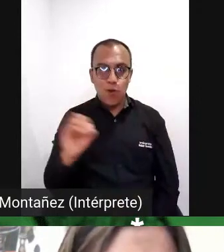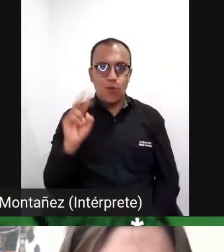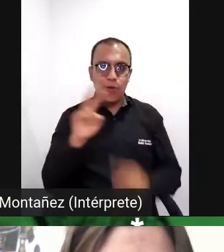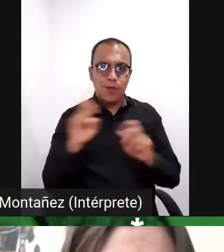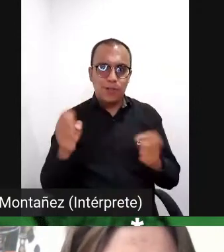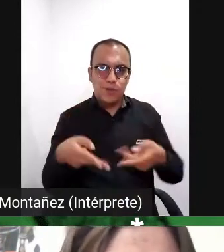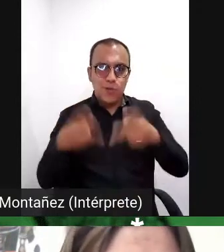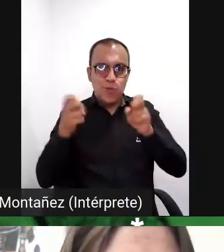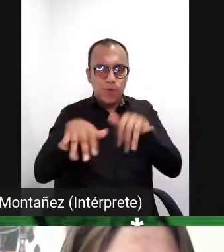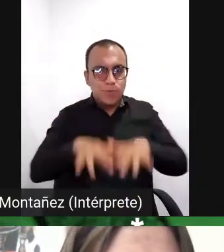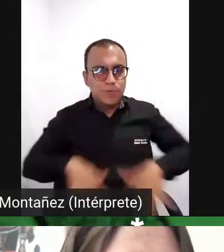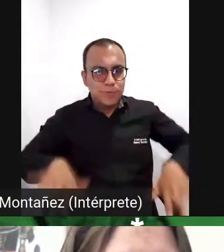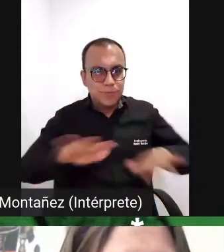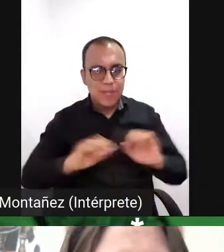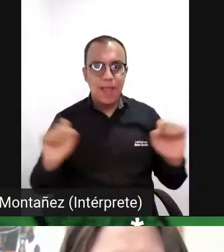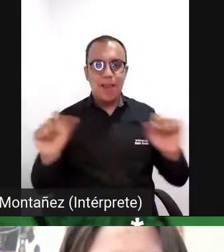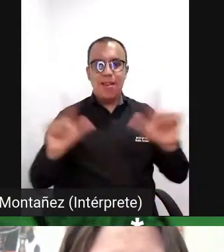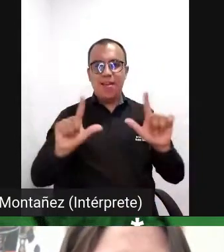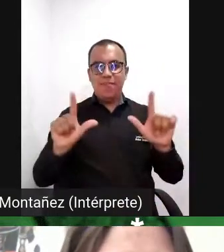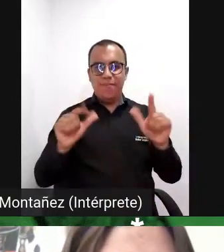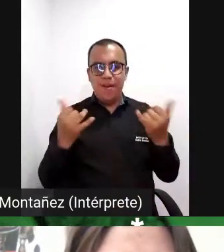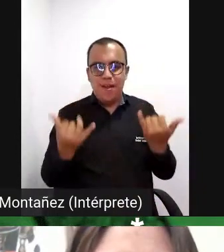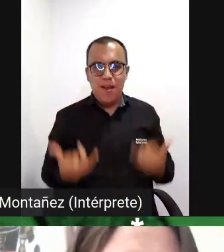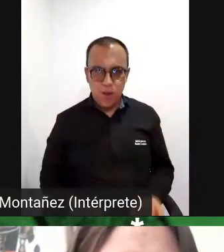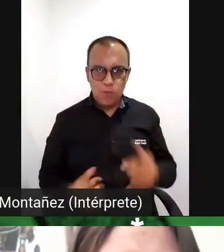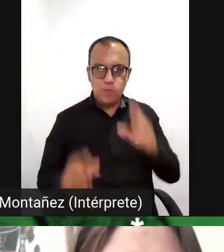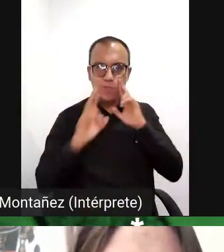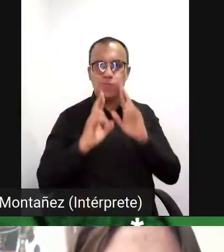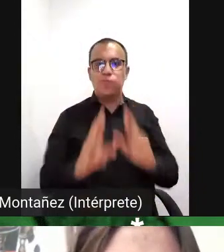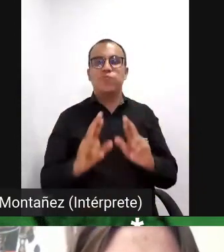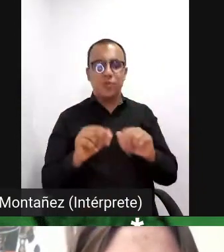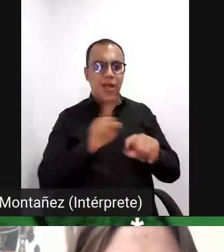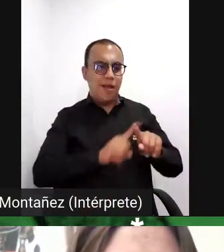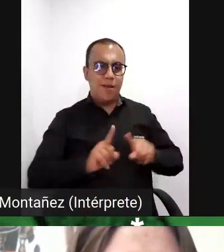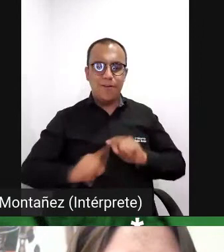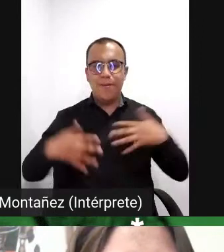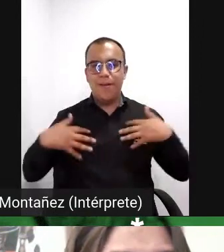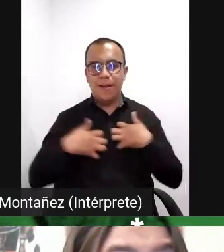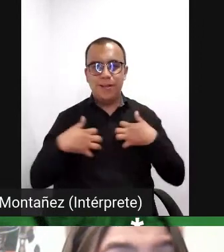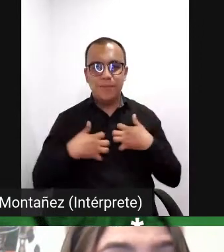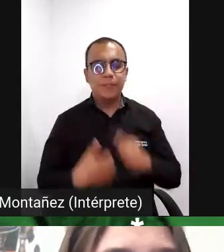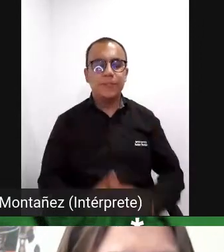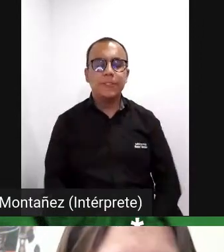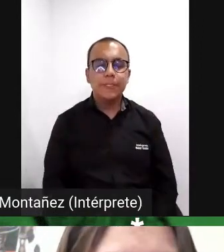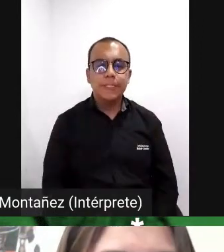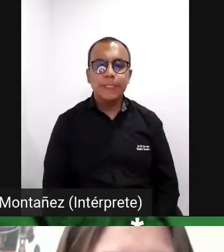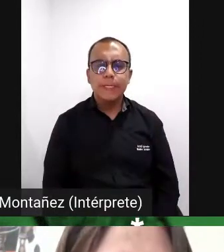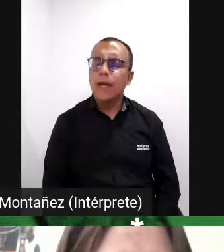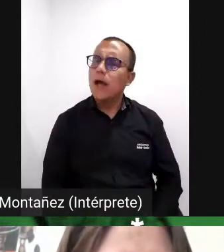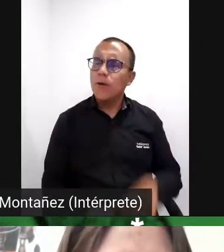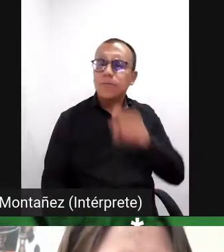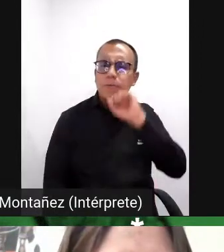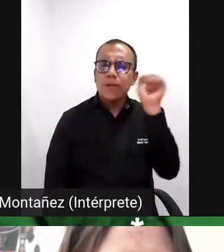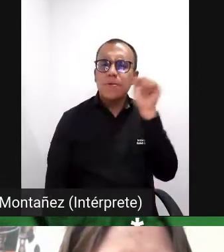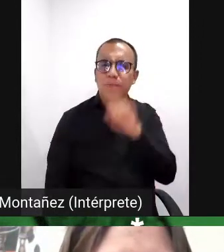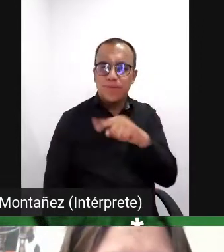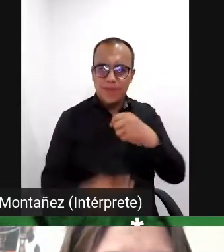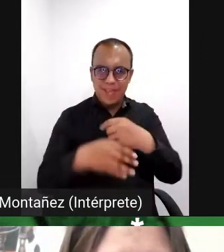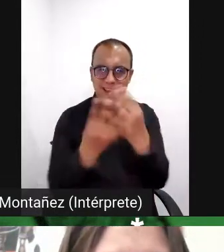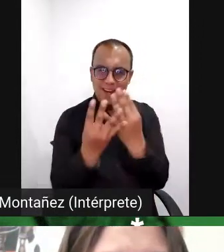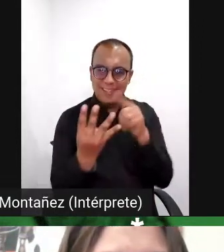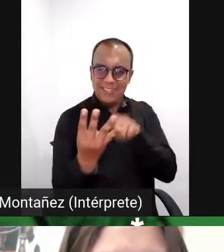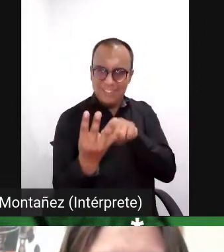por este espacio en donde reconocemos a la fauna silvestre. Y nos hacen una pregunta sobre las cartas